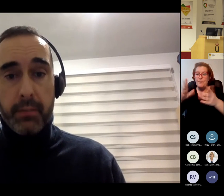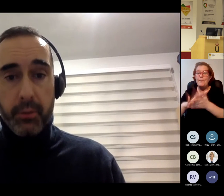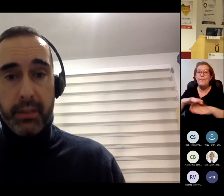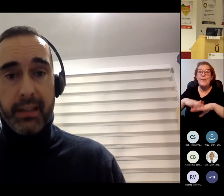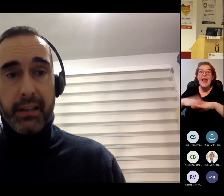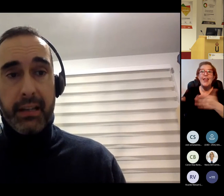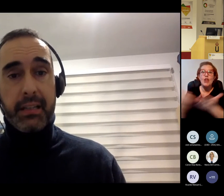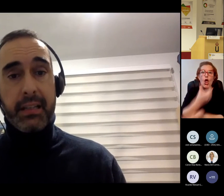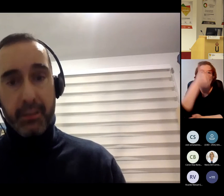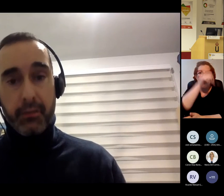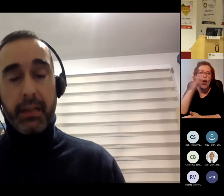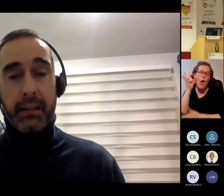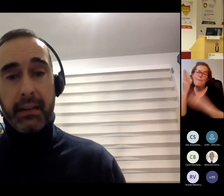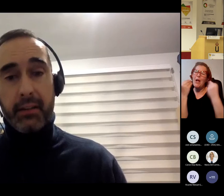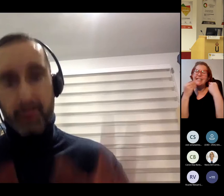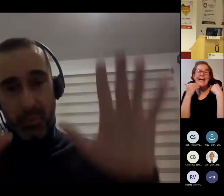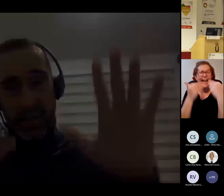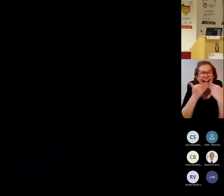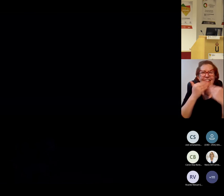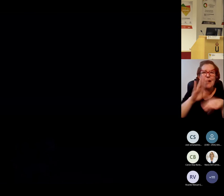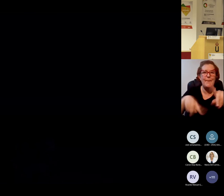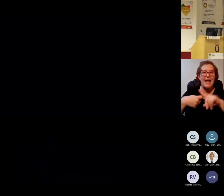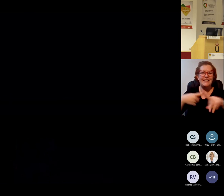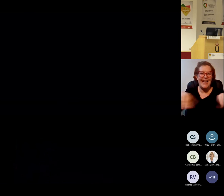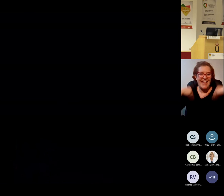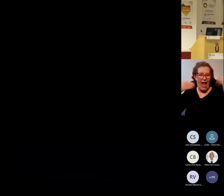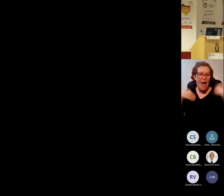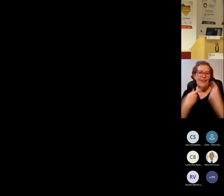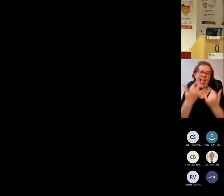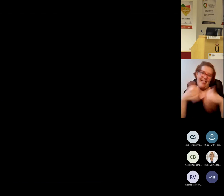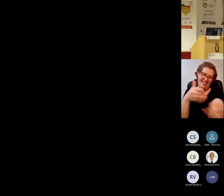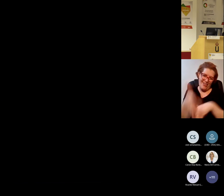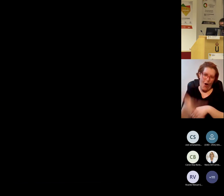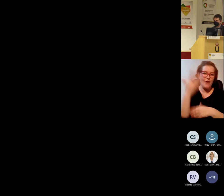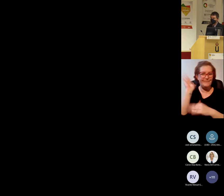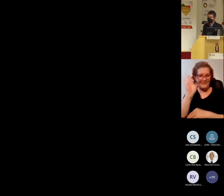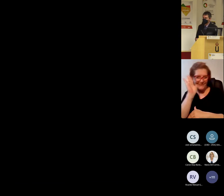muchas muchas gracias y a disfrutar del acto un saludo